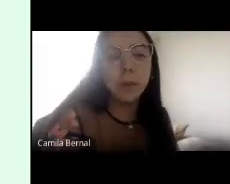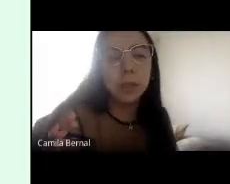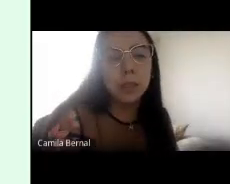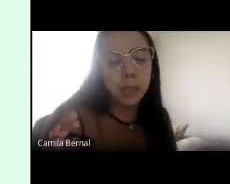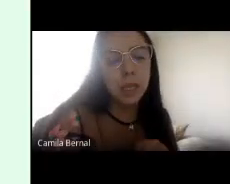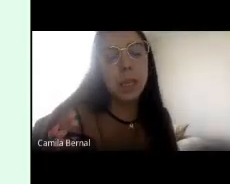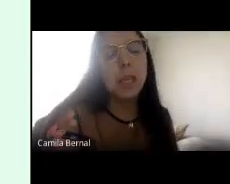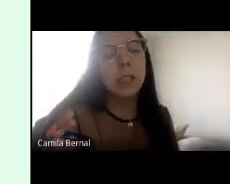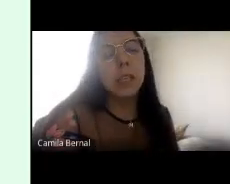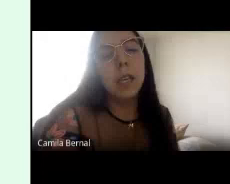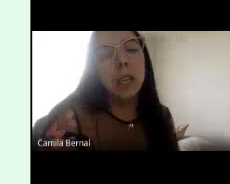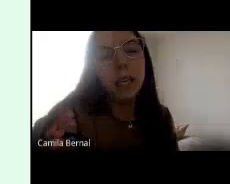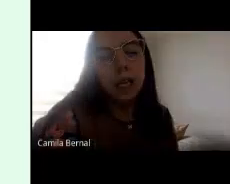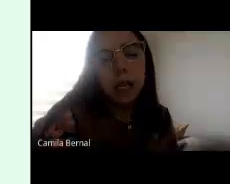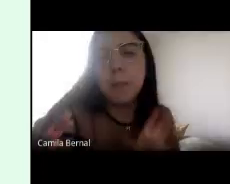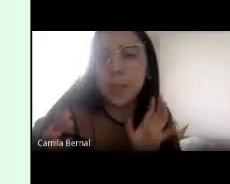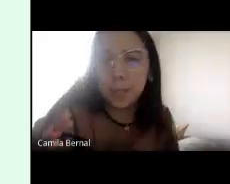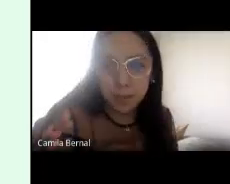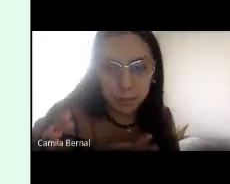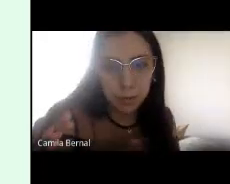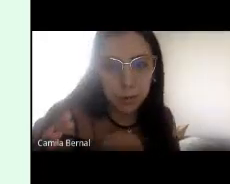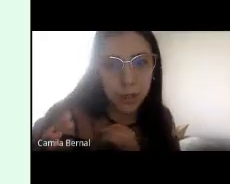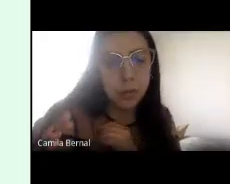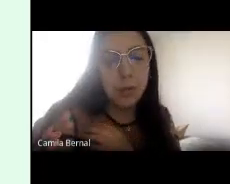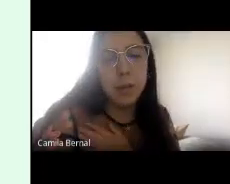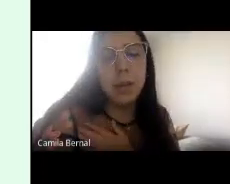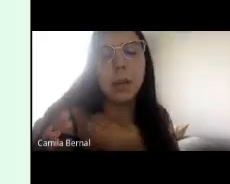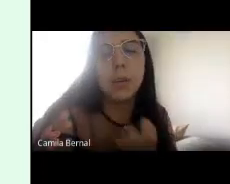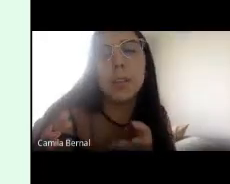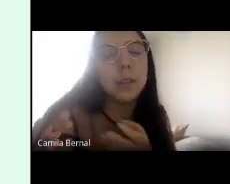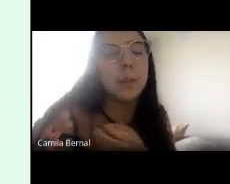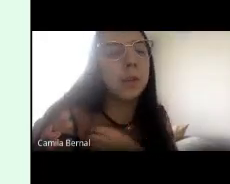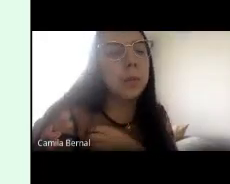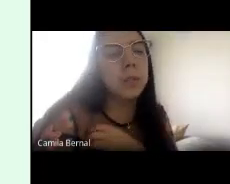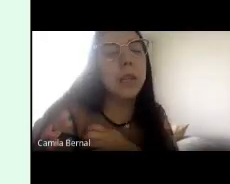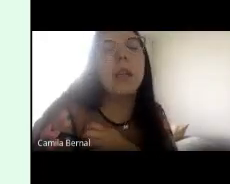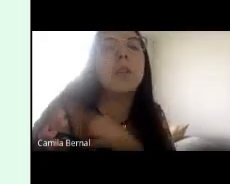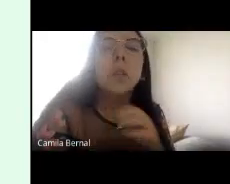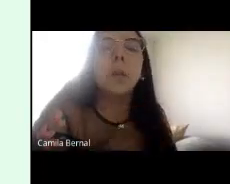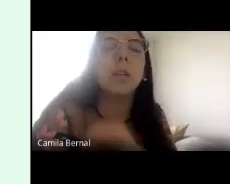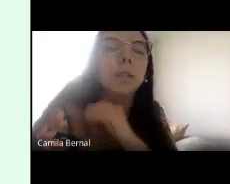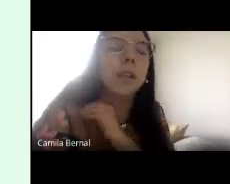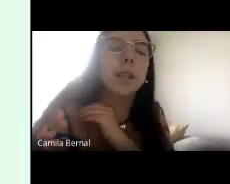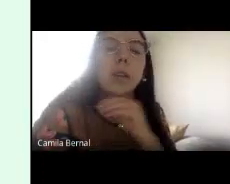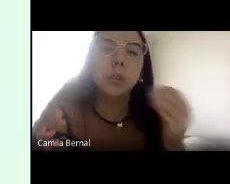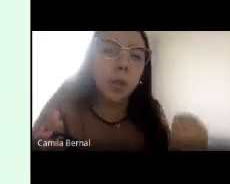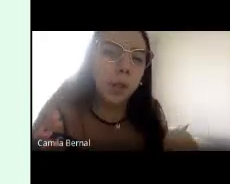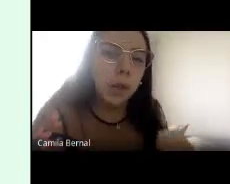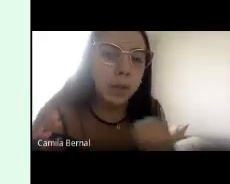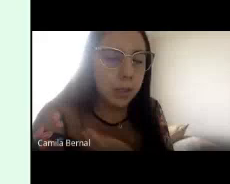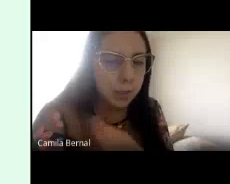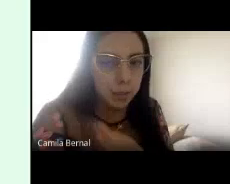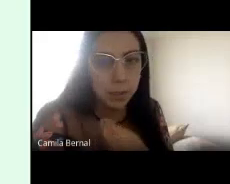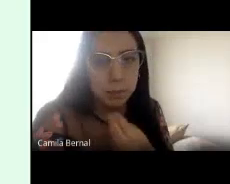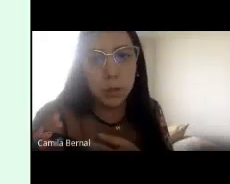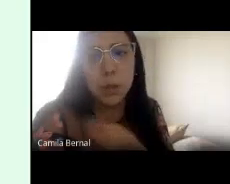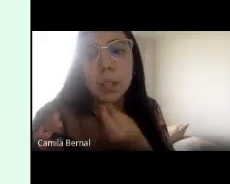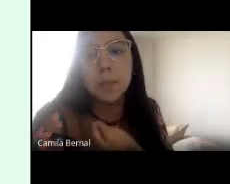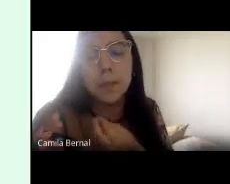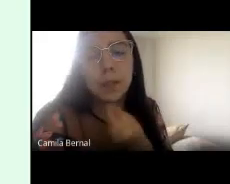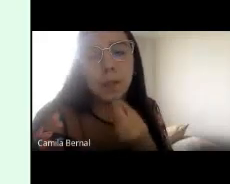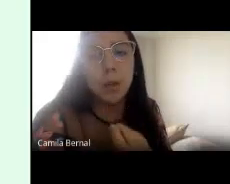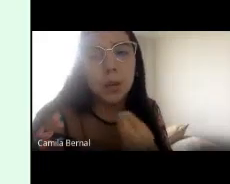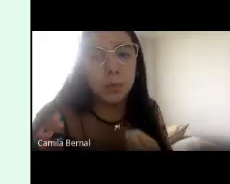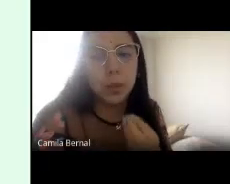es importante que el almacenamiento se haga de una manera correcta porque pues de nada nos sirve haber filtrado todo el agua si el almacenamiento